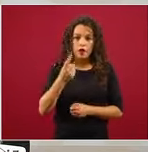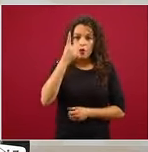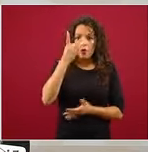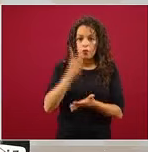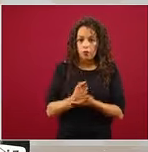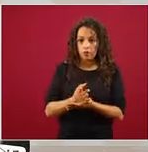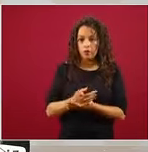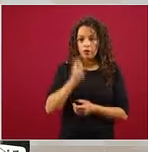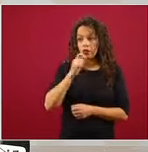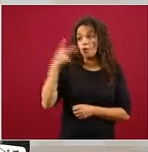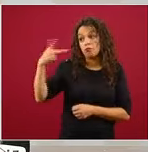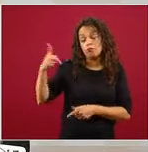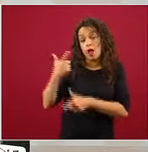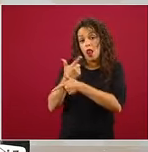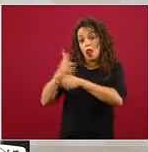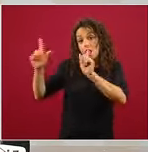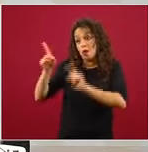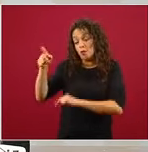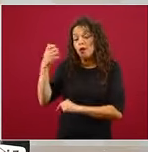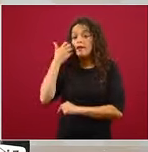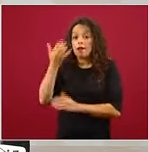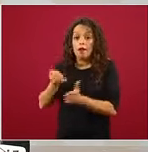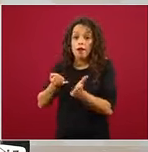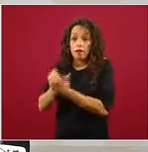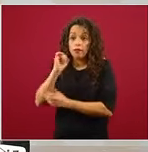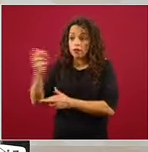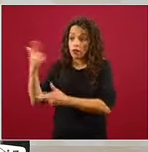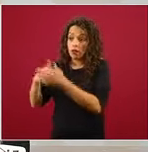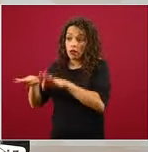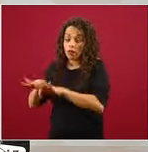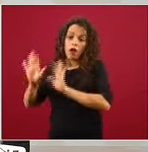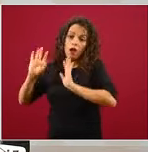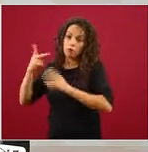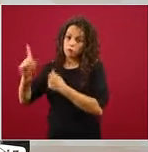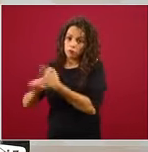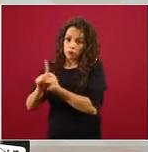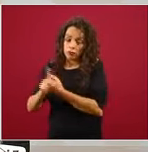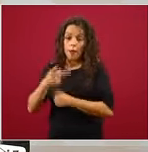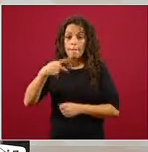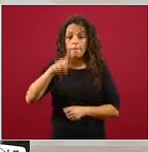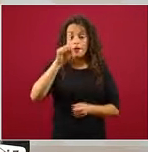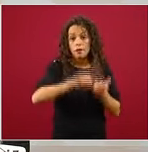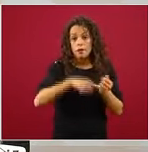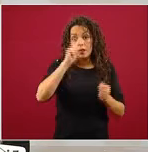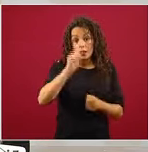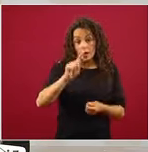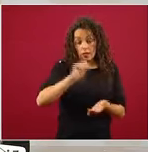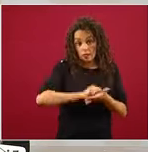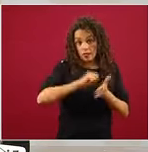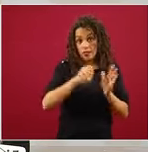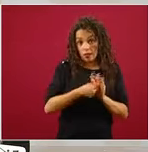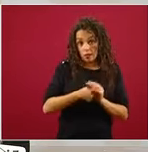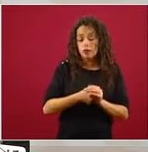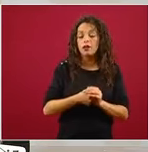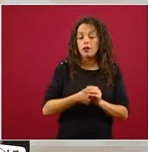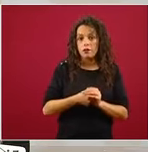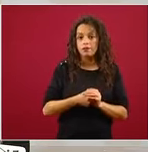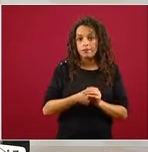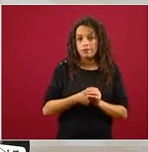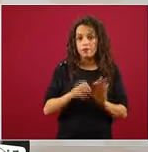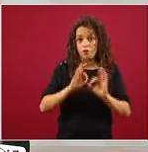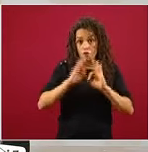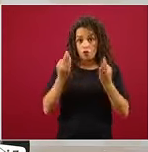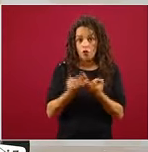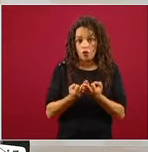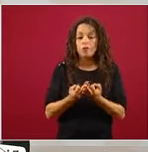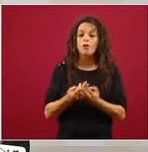soberanos para tomar decisiones al respecto. En materia técnica pueden guiarse, respetuosamente se les invita a guiarse por los